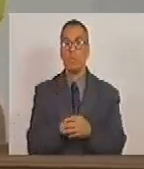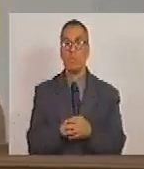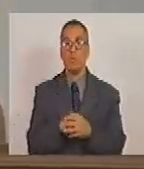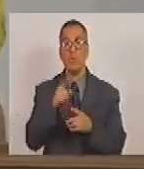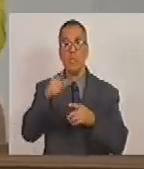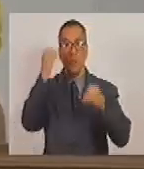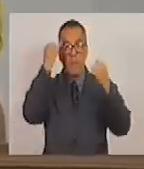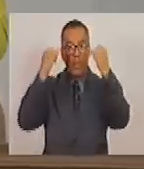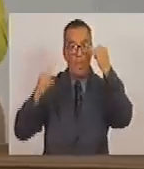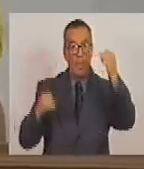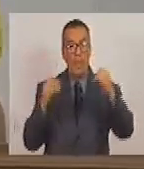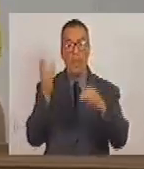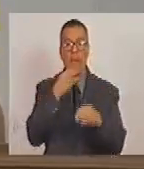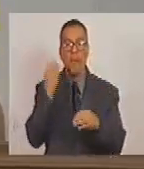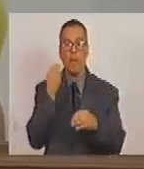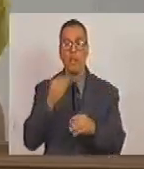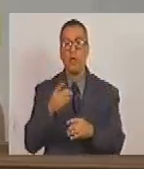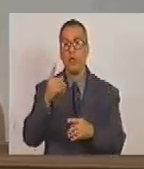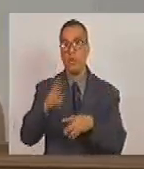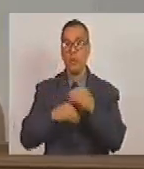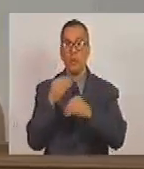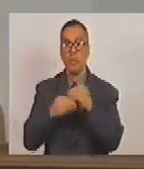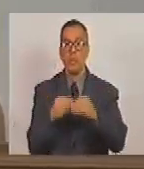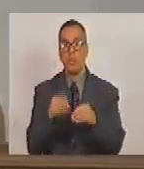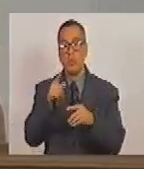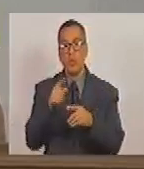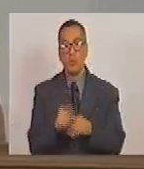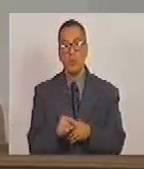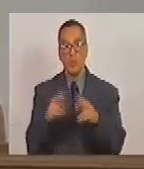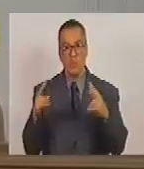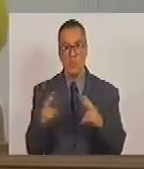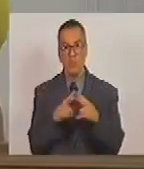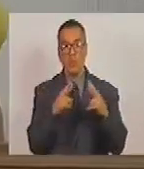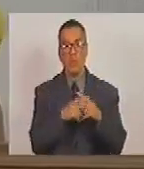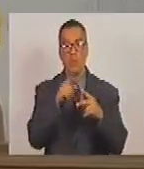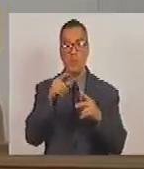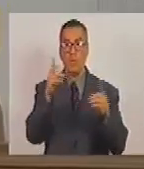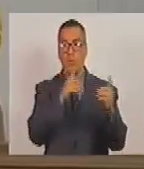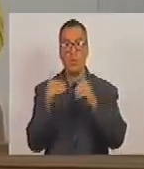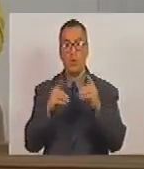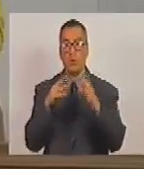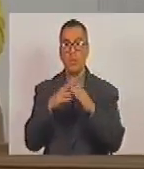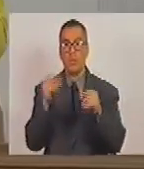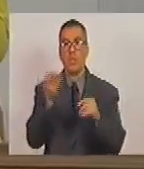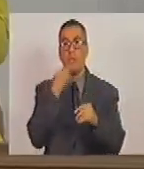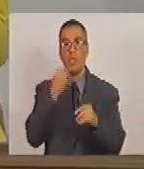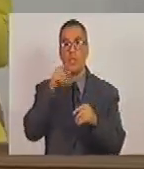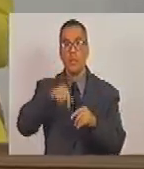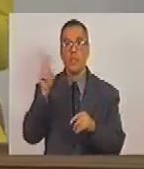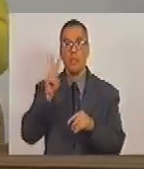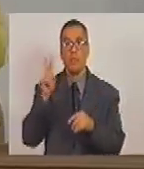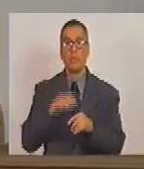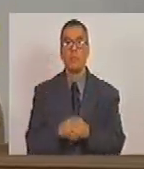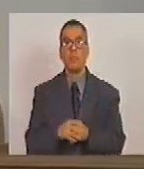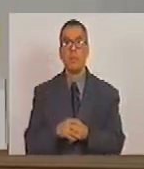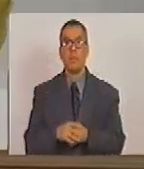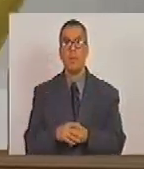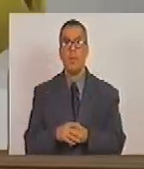esas iniciativas de las juventudes y cómo se genera a través de este encuentro un diálogo con todas las juventudes de Venezuela.